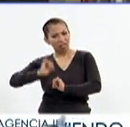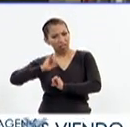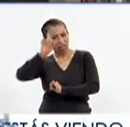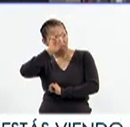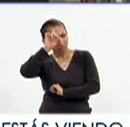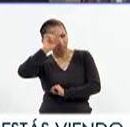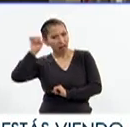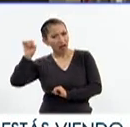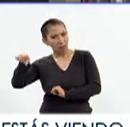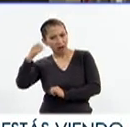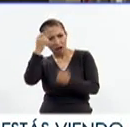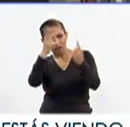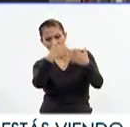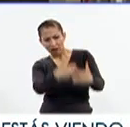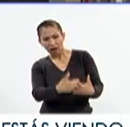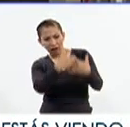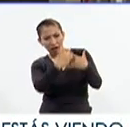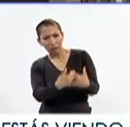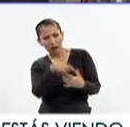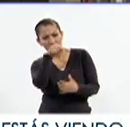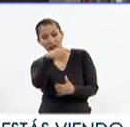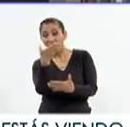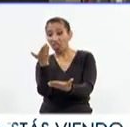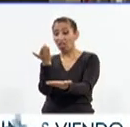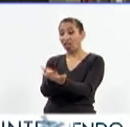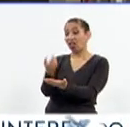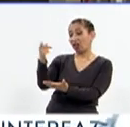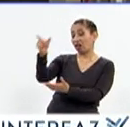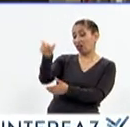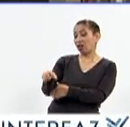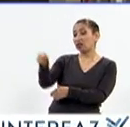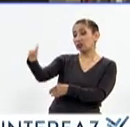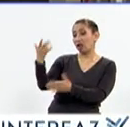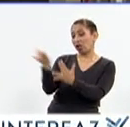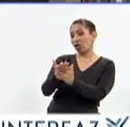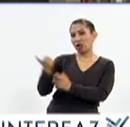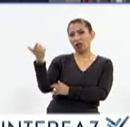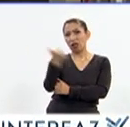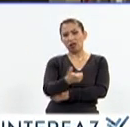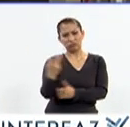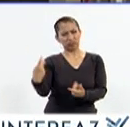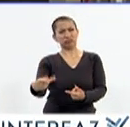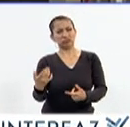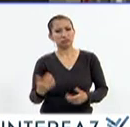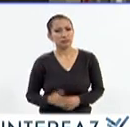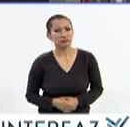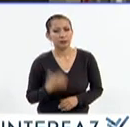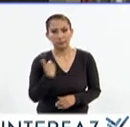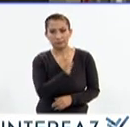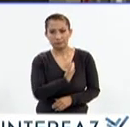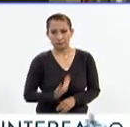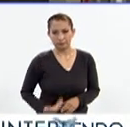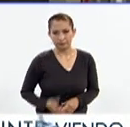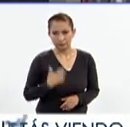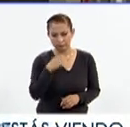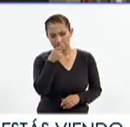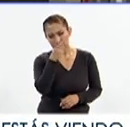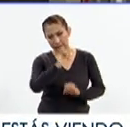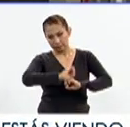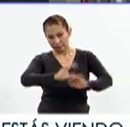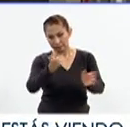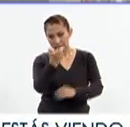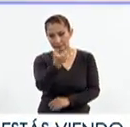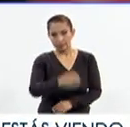o parte de algunas empresas han solicitado parte del recurso que se ha destinado a ellos. El presidente aclaró